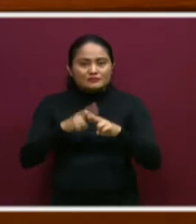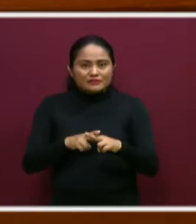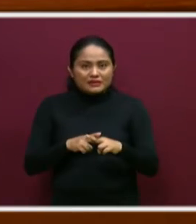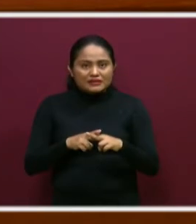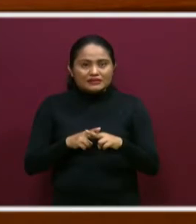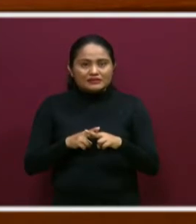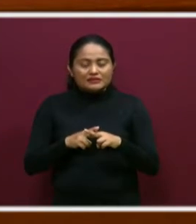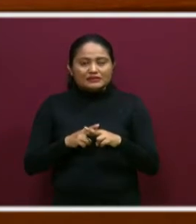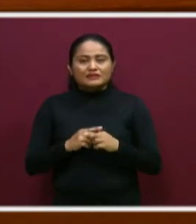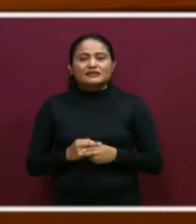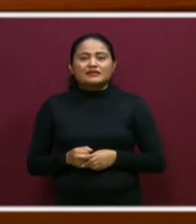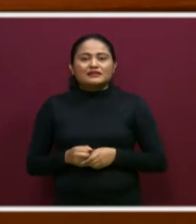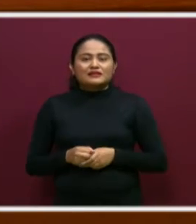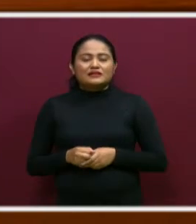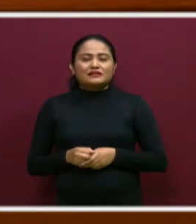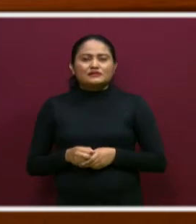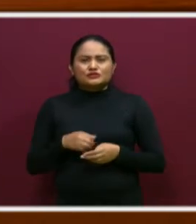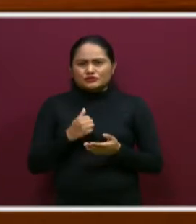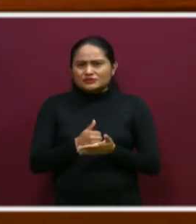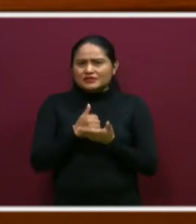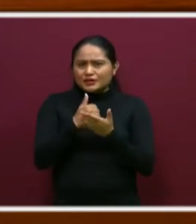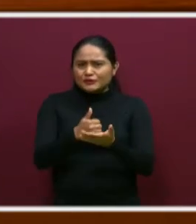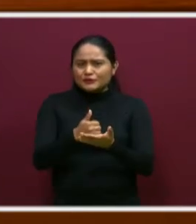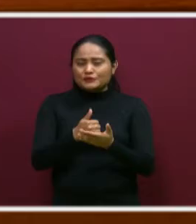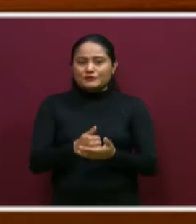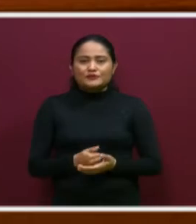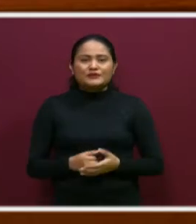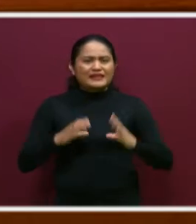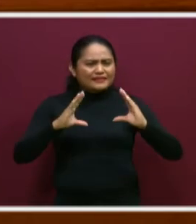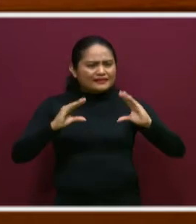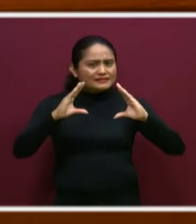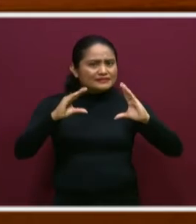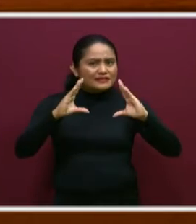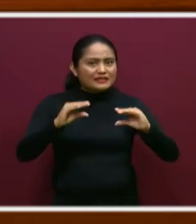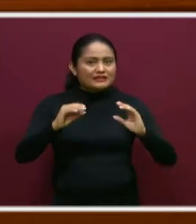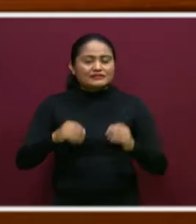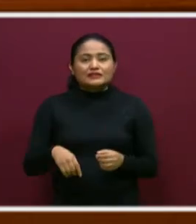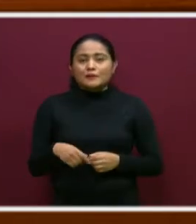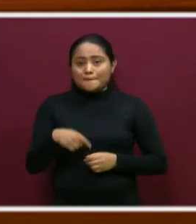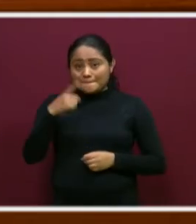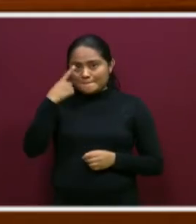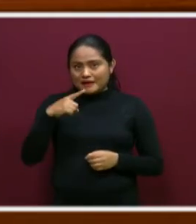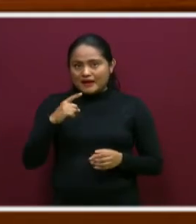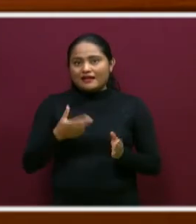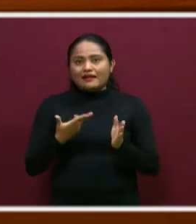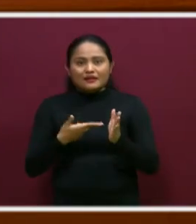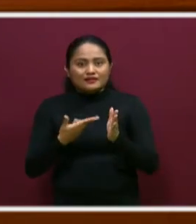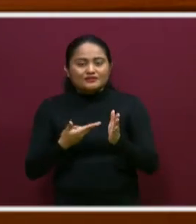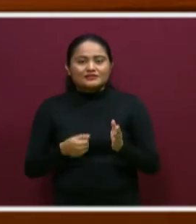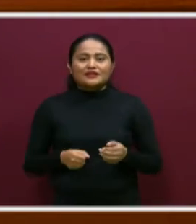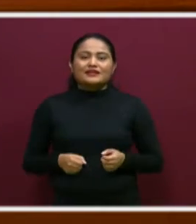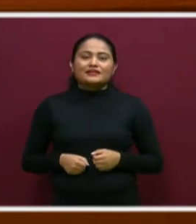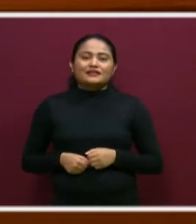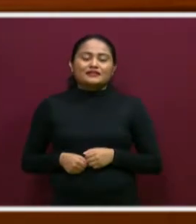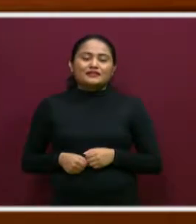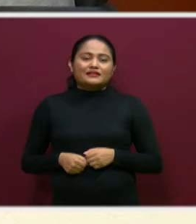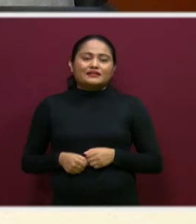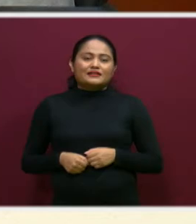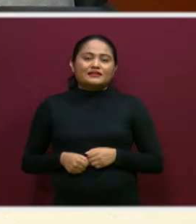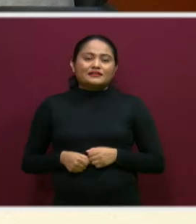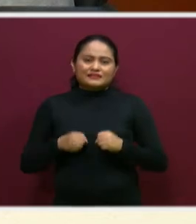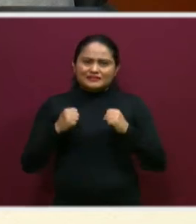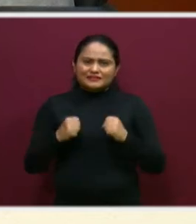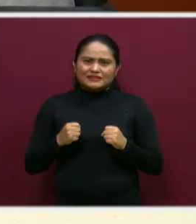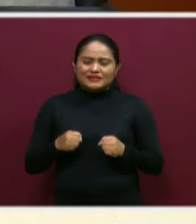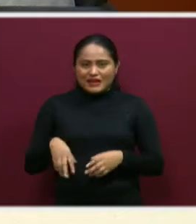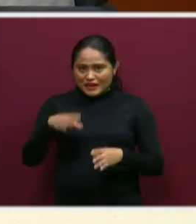retroalimentación y este proceso para que los talleres cumplan los objetivos y las finalidades que persiguen eso es lo más importante